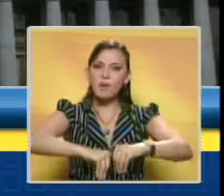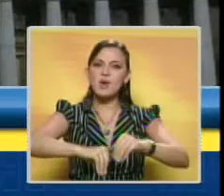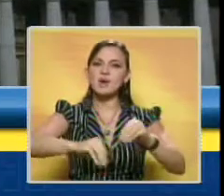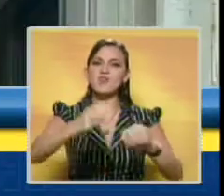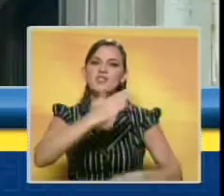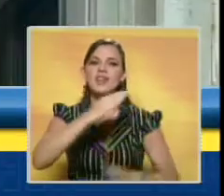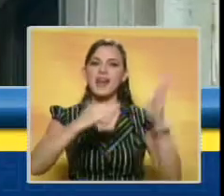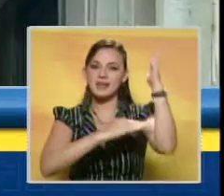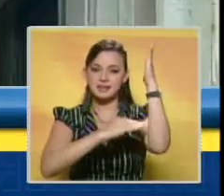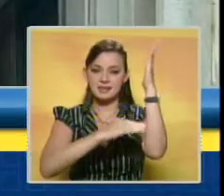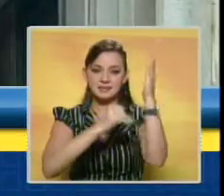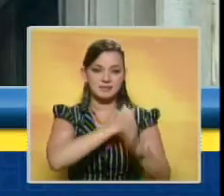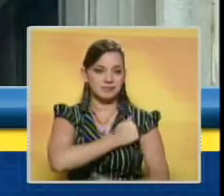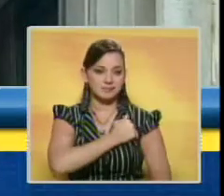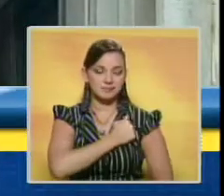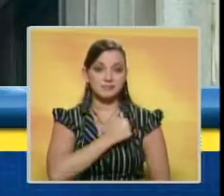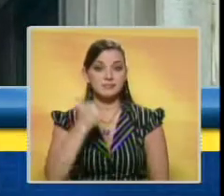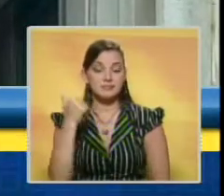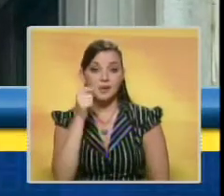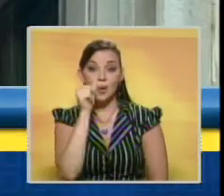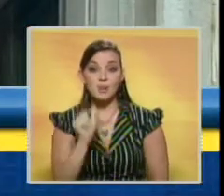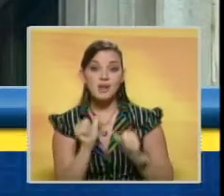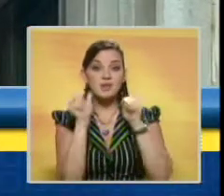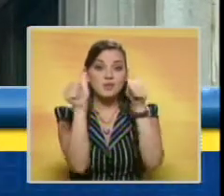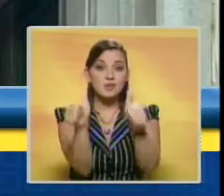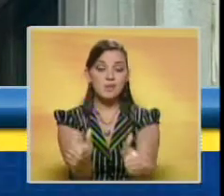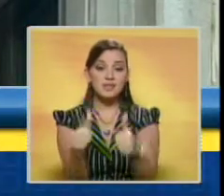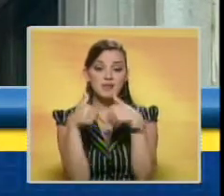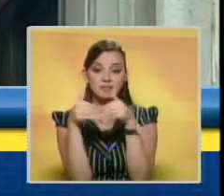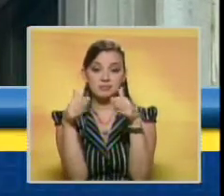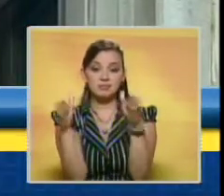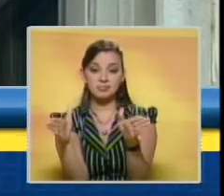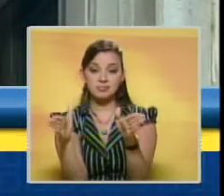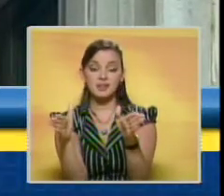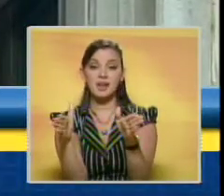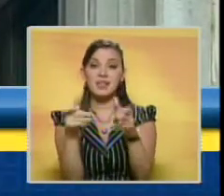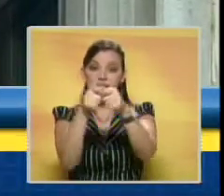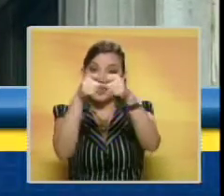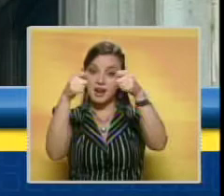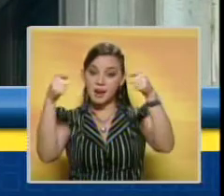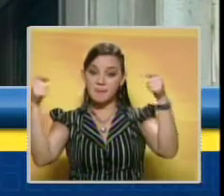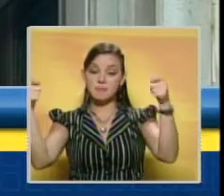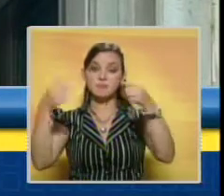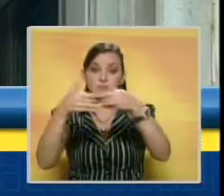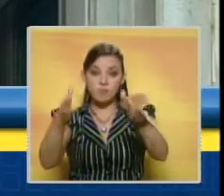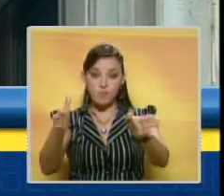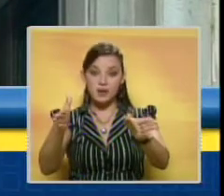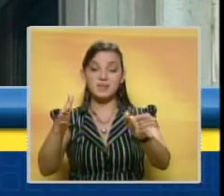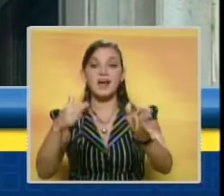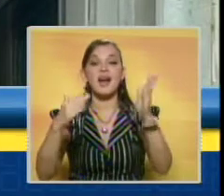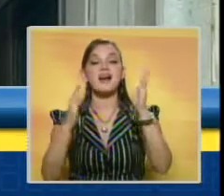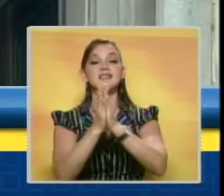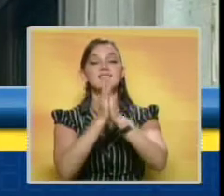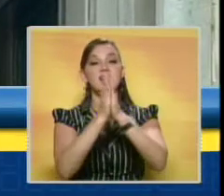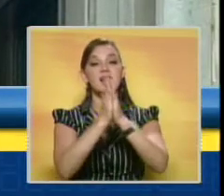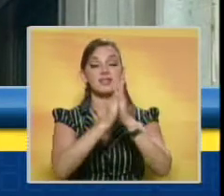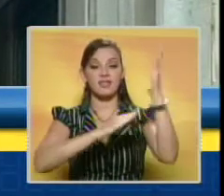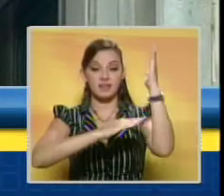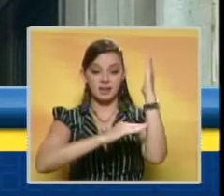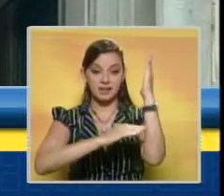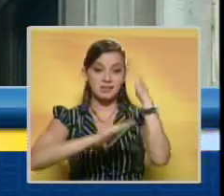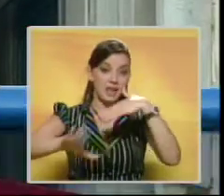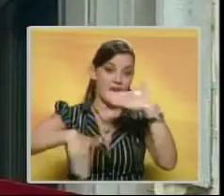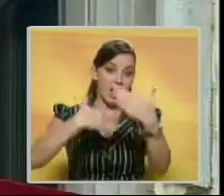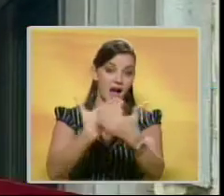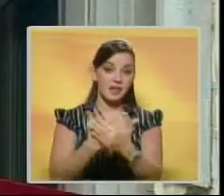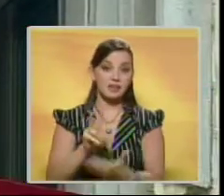Año Santo de la Misericordia comenzará con la tradicional apertura de la Puerta Santa de la Basílica Católica y se extenderá hasta el